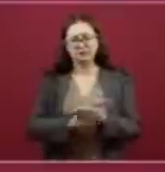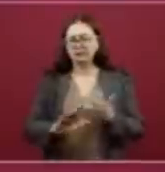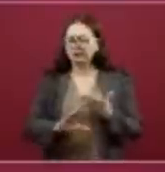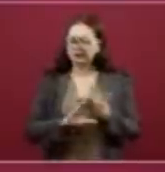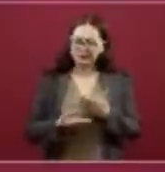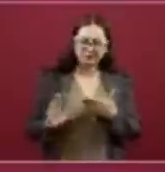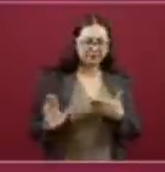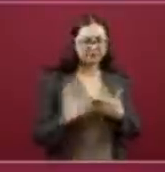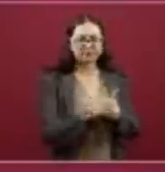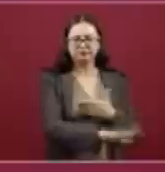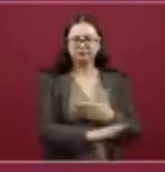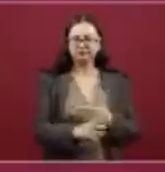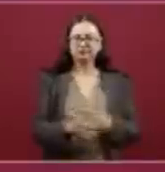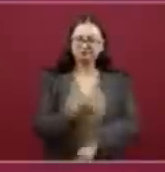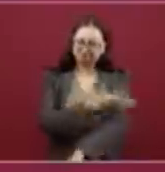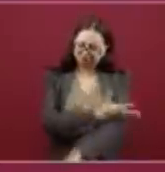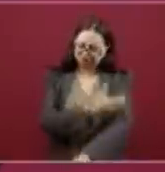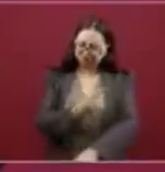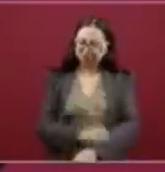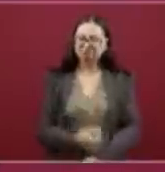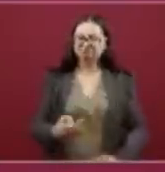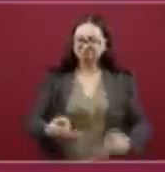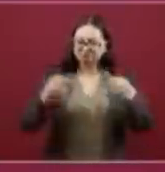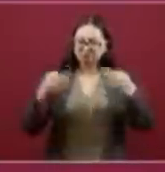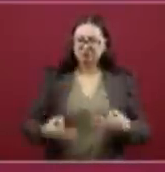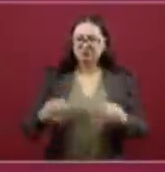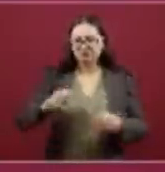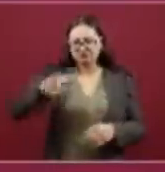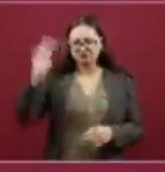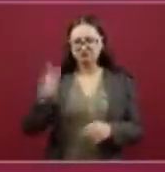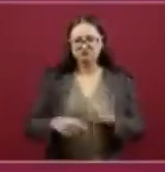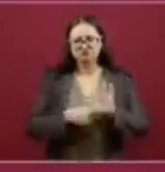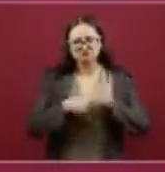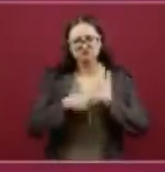y hablar con la verdad.